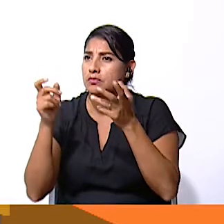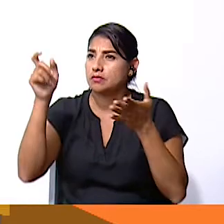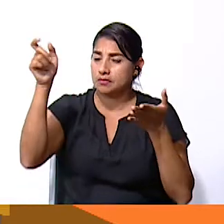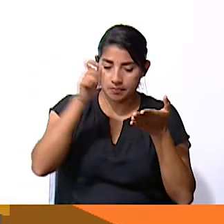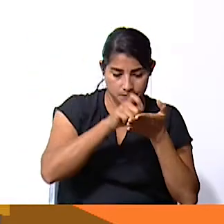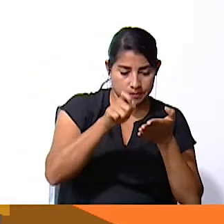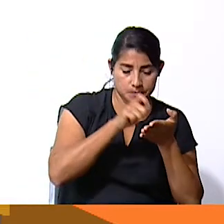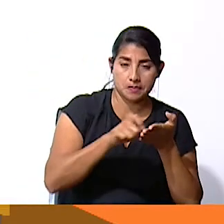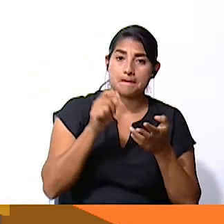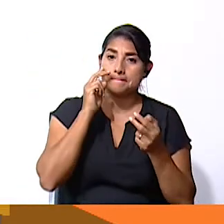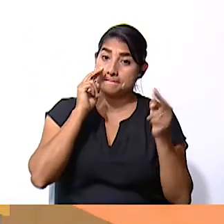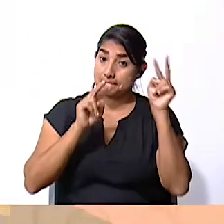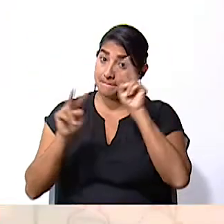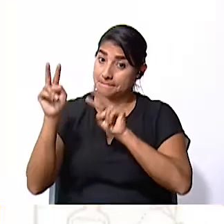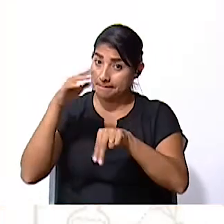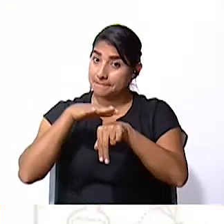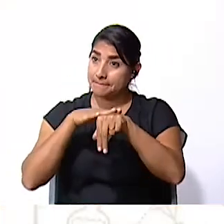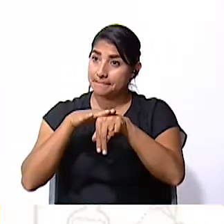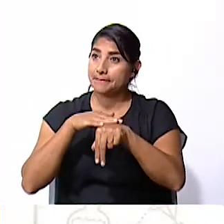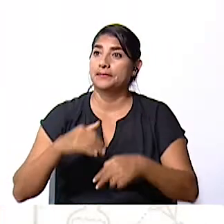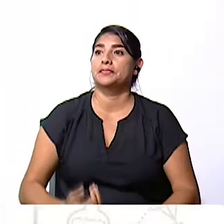detalles importantes. Observemos.